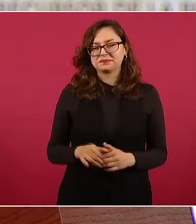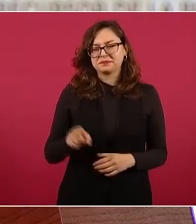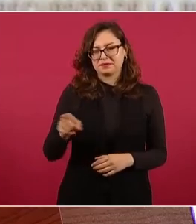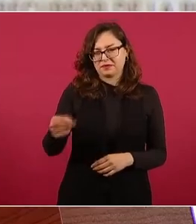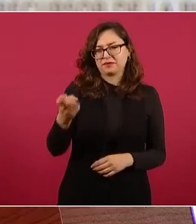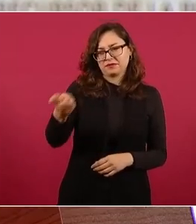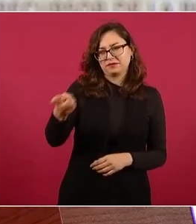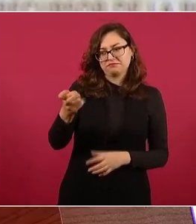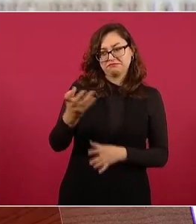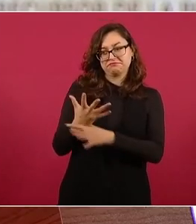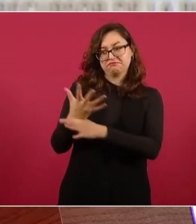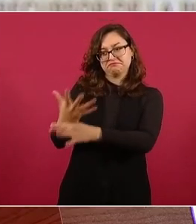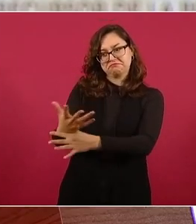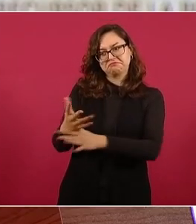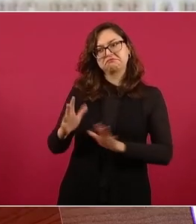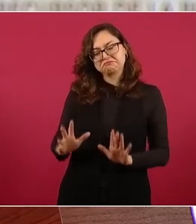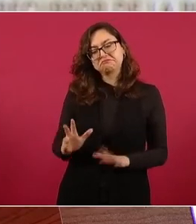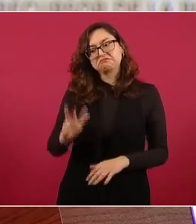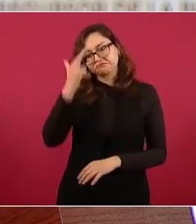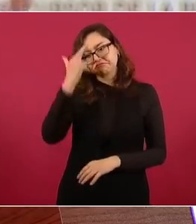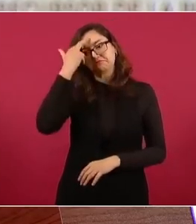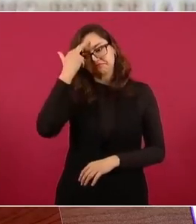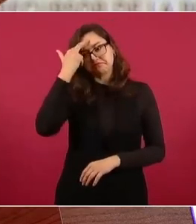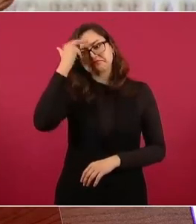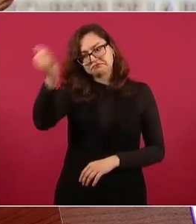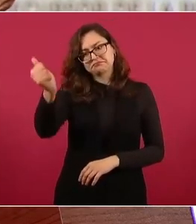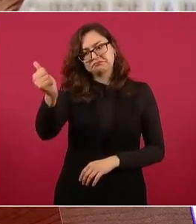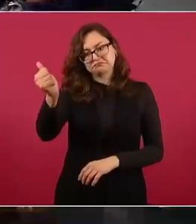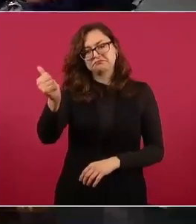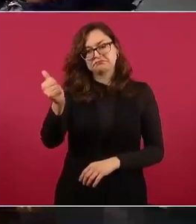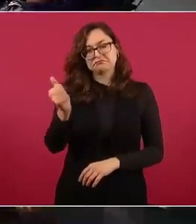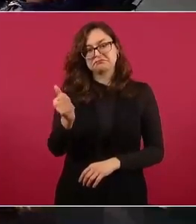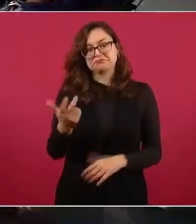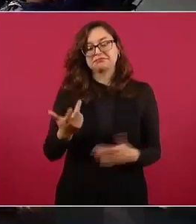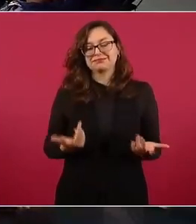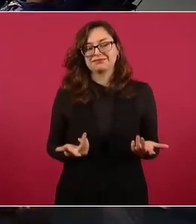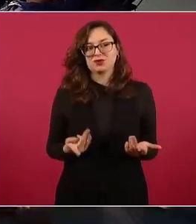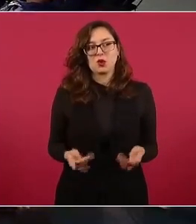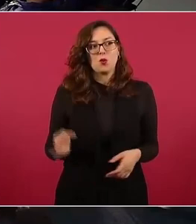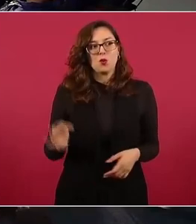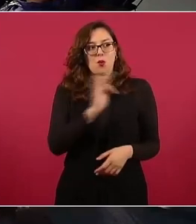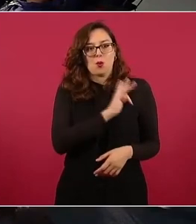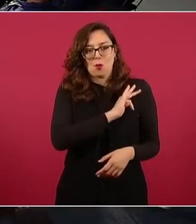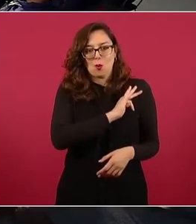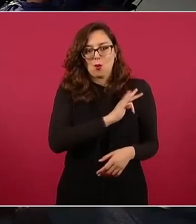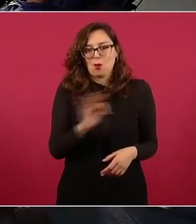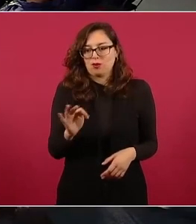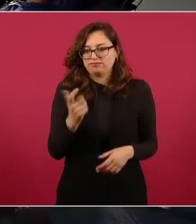Pero podemos ahorrar